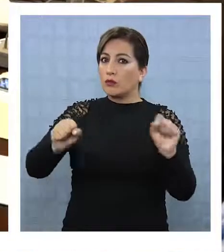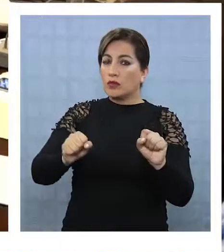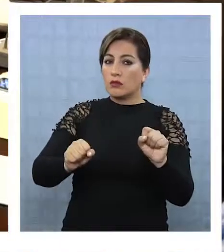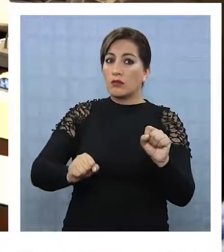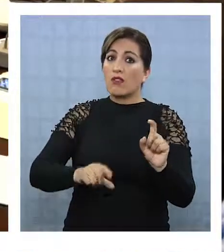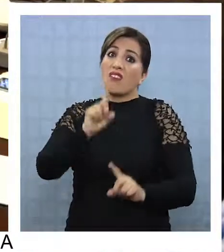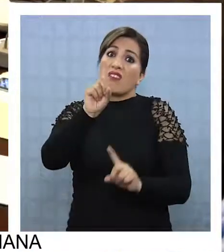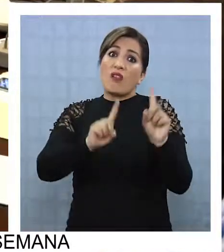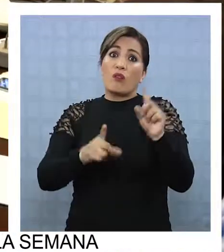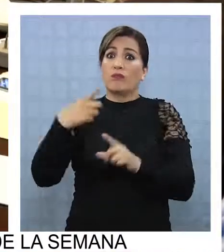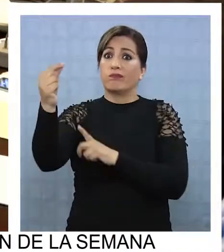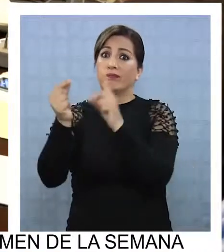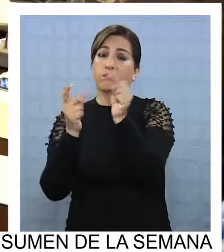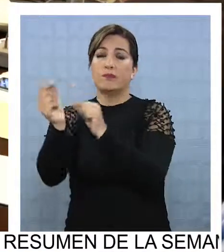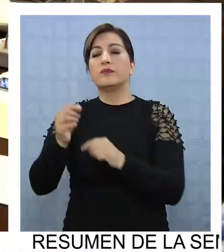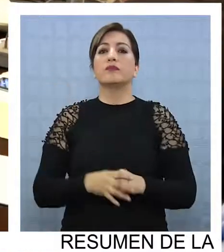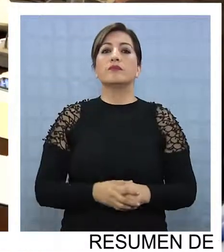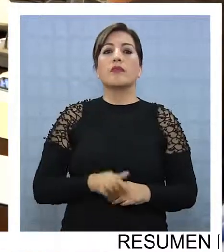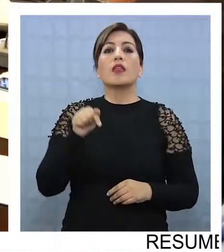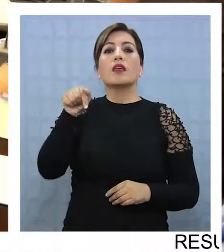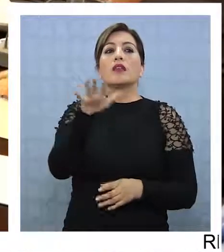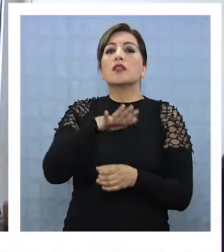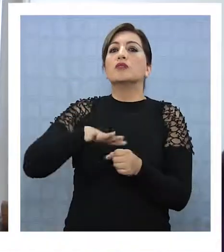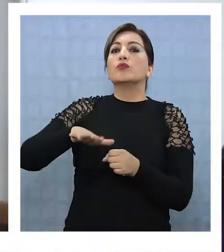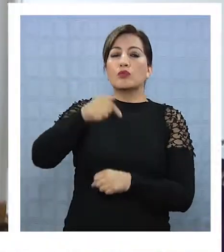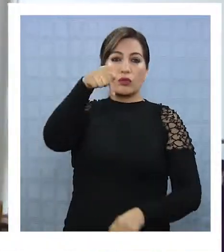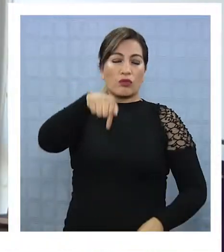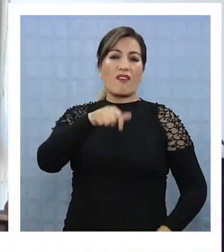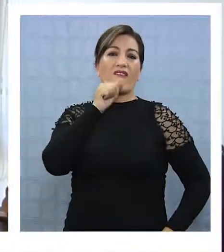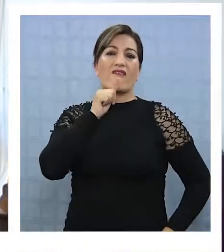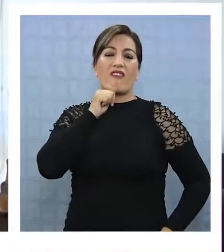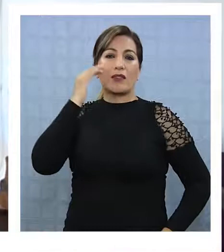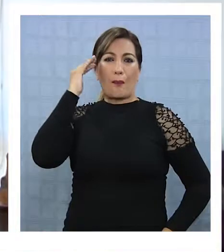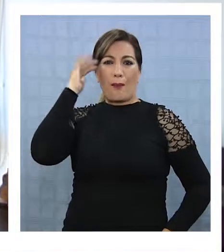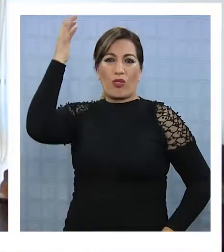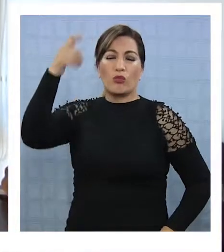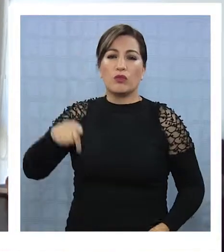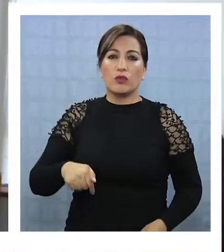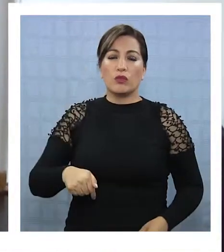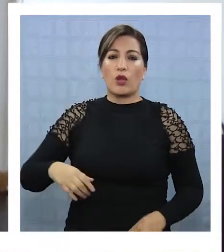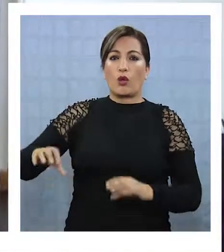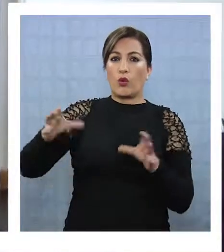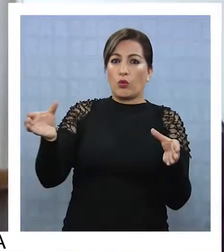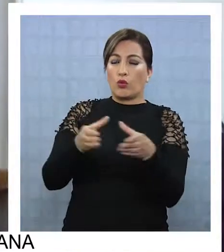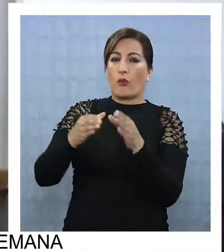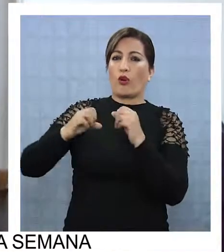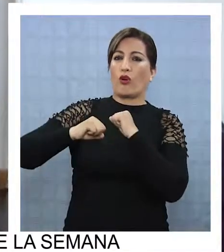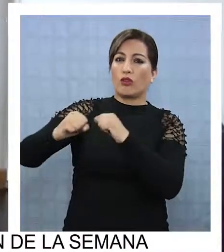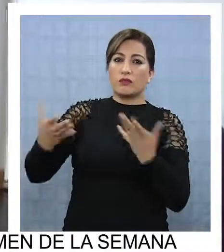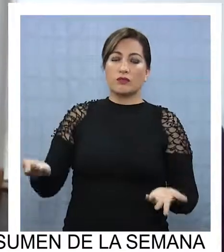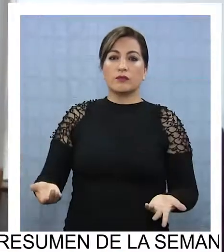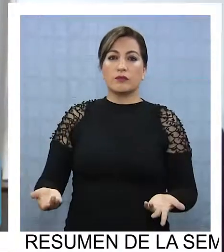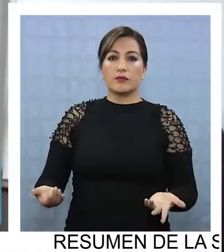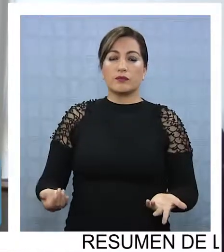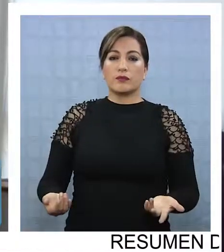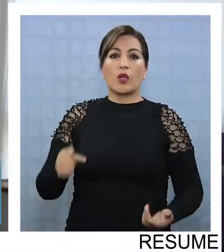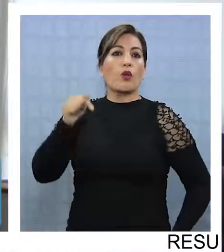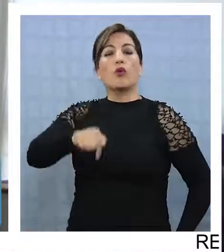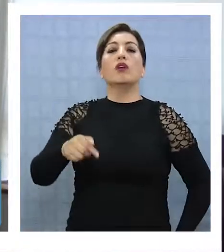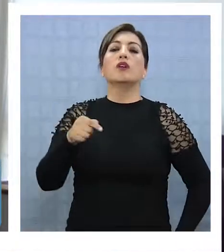a pesar de la ausencia de algunos. Lo que sucedió hoy día es producto de la falta de madurez por parte de una oposición que recién está empezando a